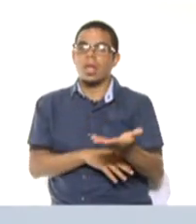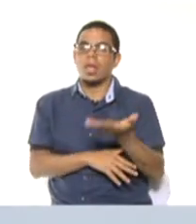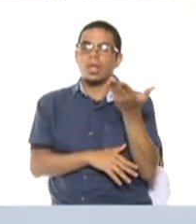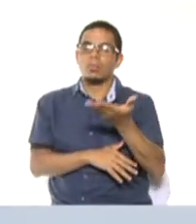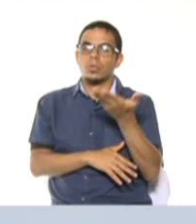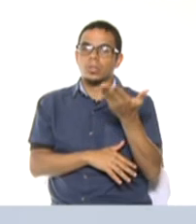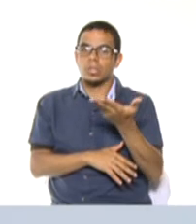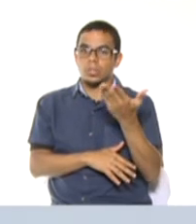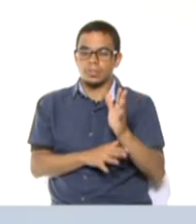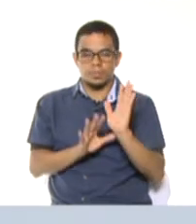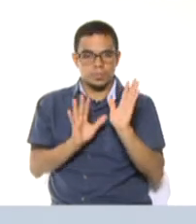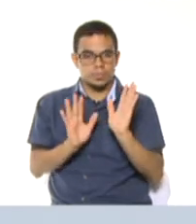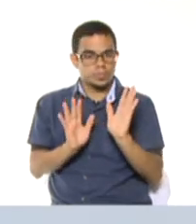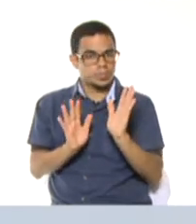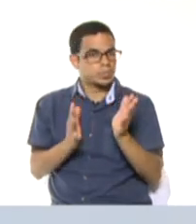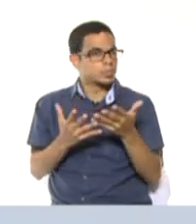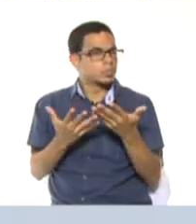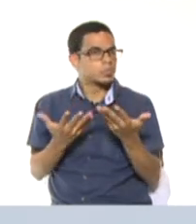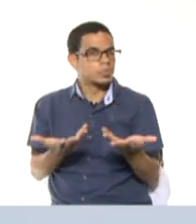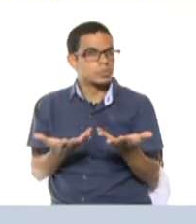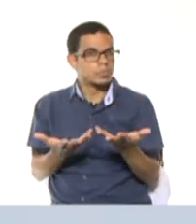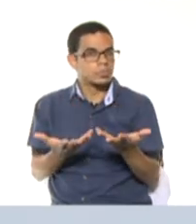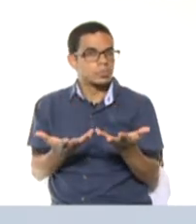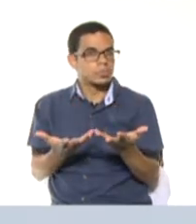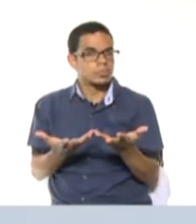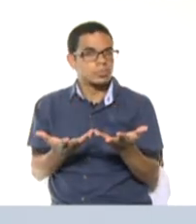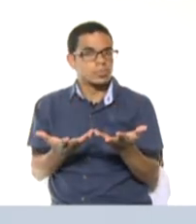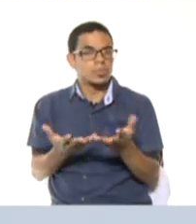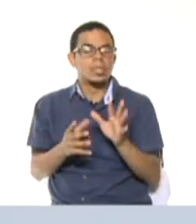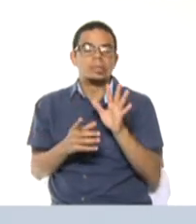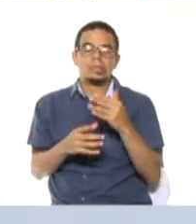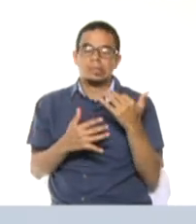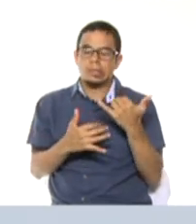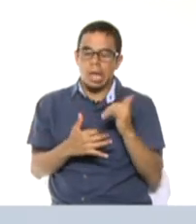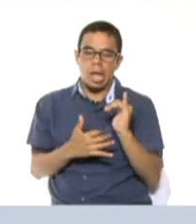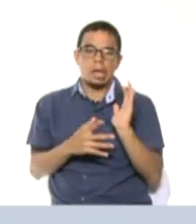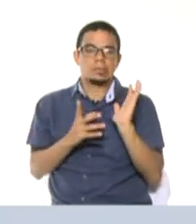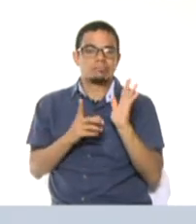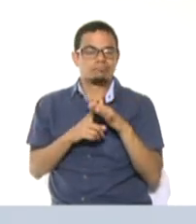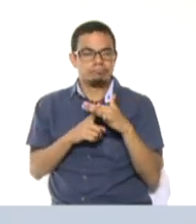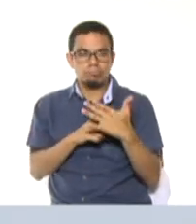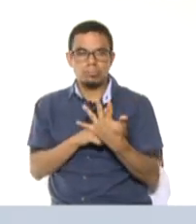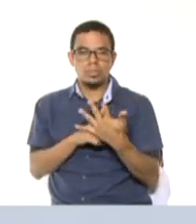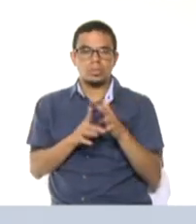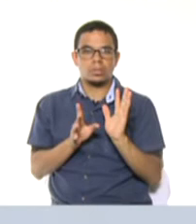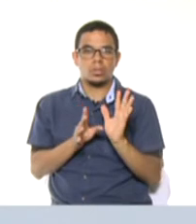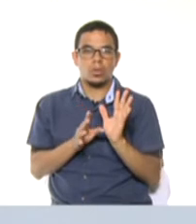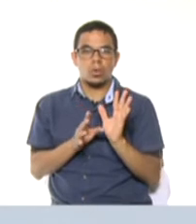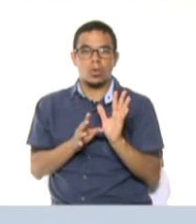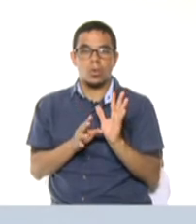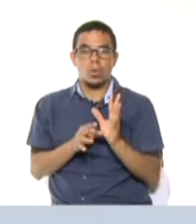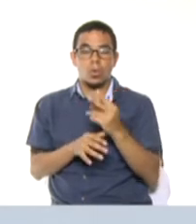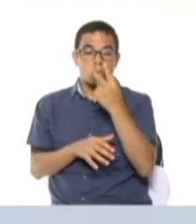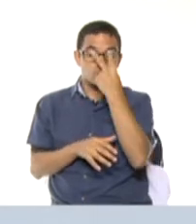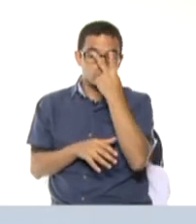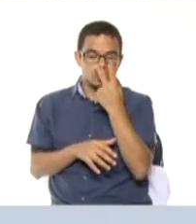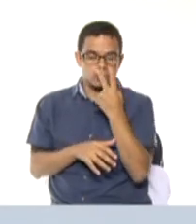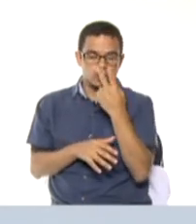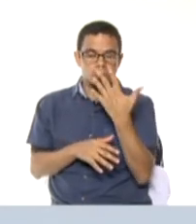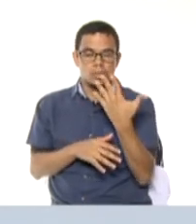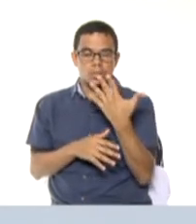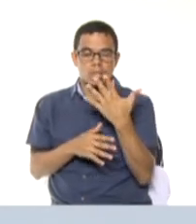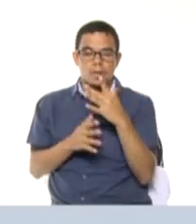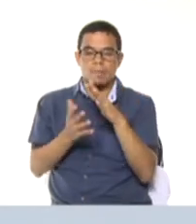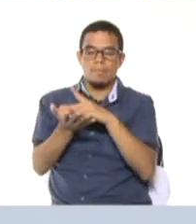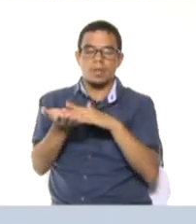importante tomar en cuenta que en las situaciones o con nuestra población con deficiencias visuales, el uso